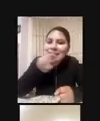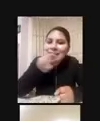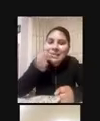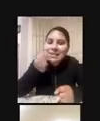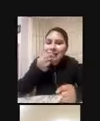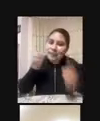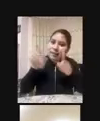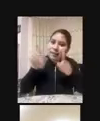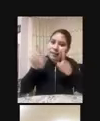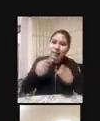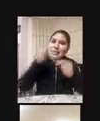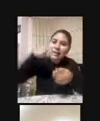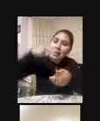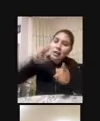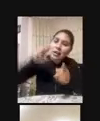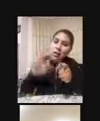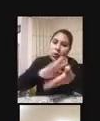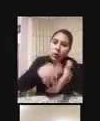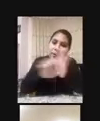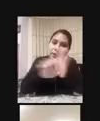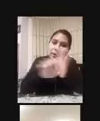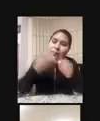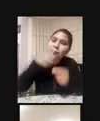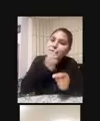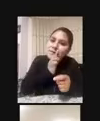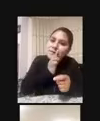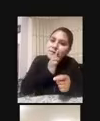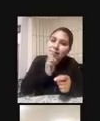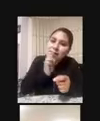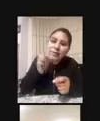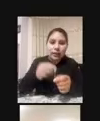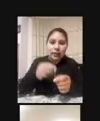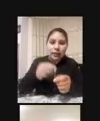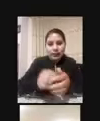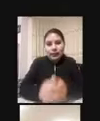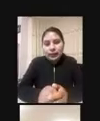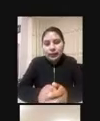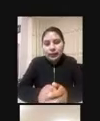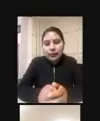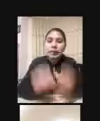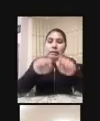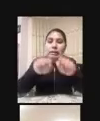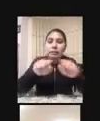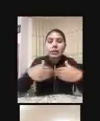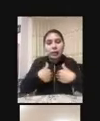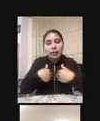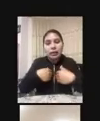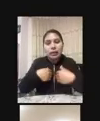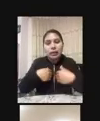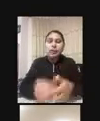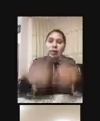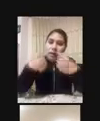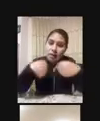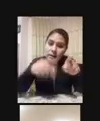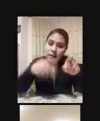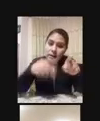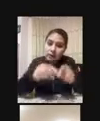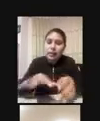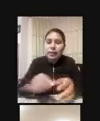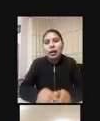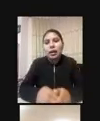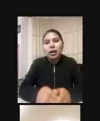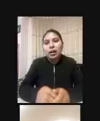con el diente. Y si esto no se retira a su debido tiempo con la higiene dental adecuada, vamos a ocasionar que se